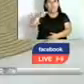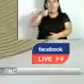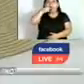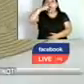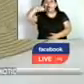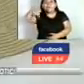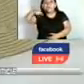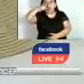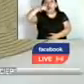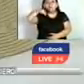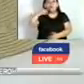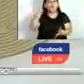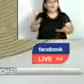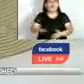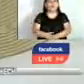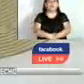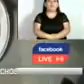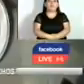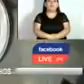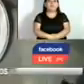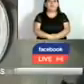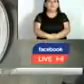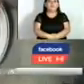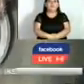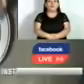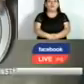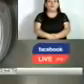y así se hace.